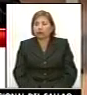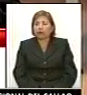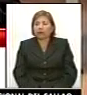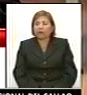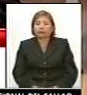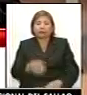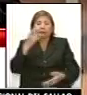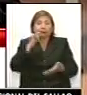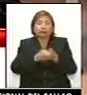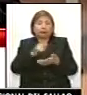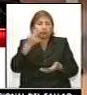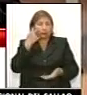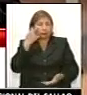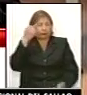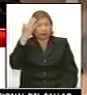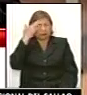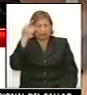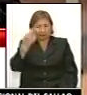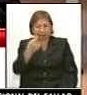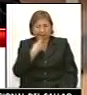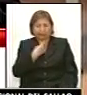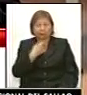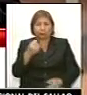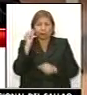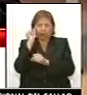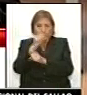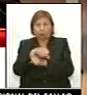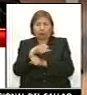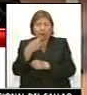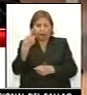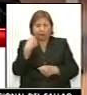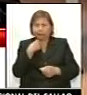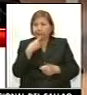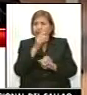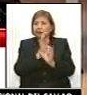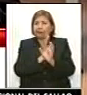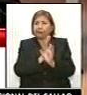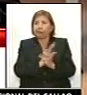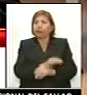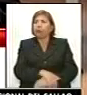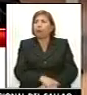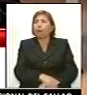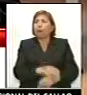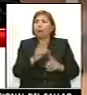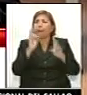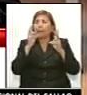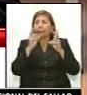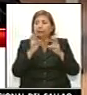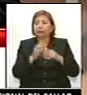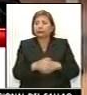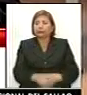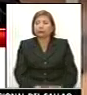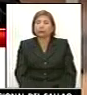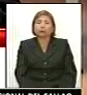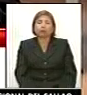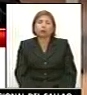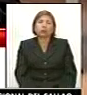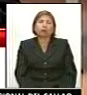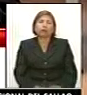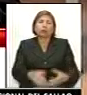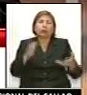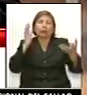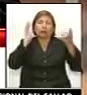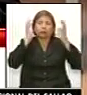para que te conozcas, para que te venzas a ti mismo en términos psicológicos. Entonces, el tema de los